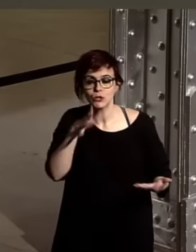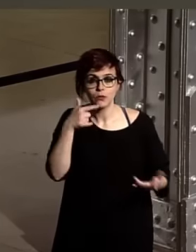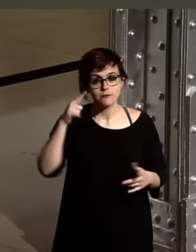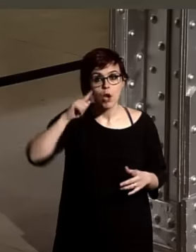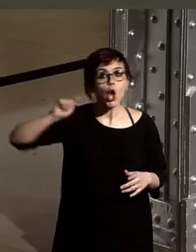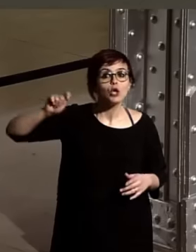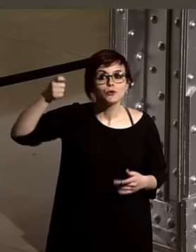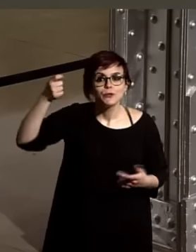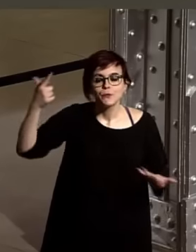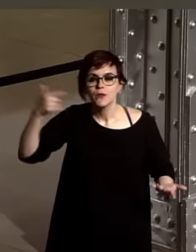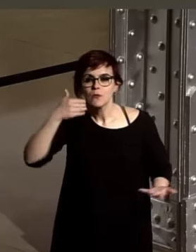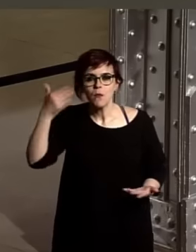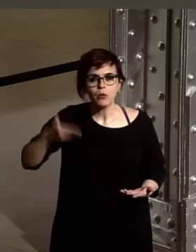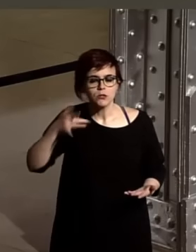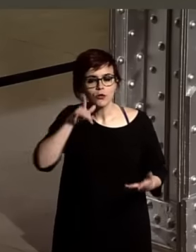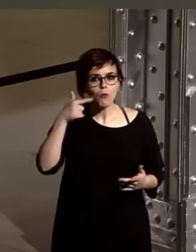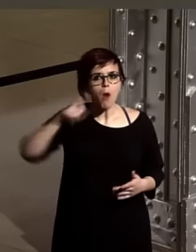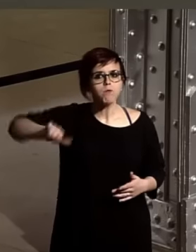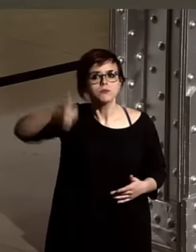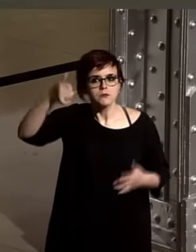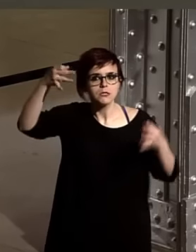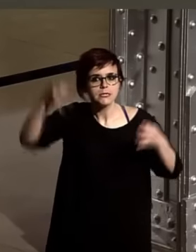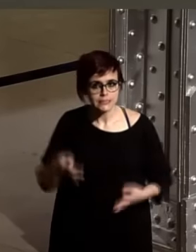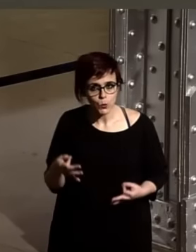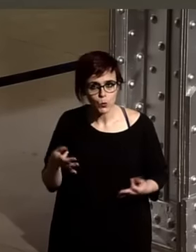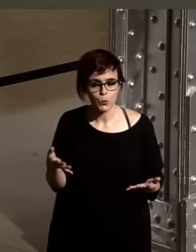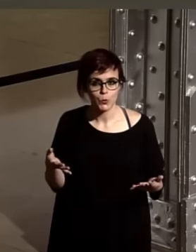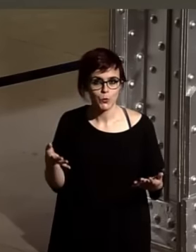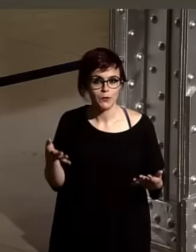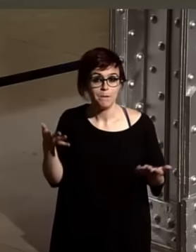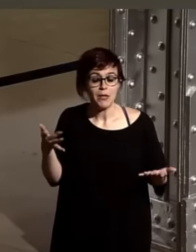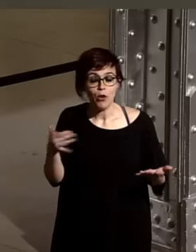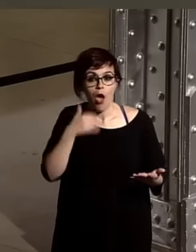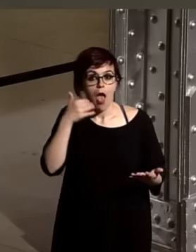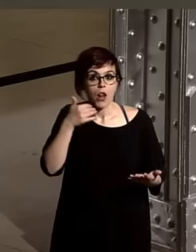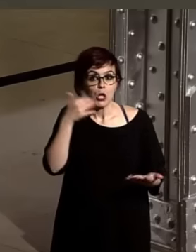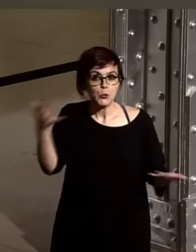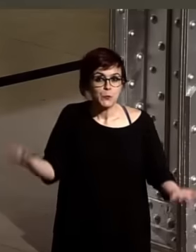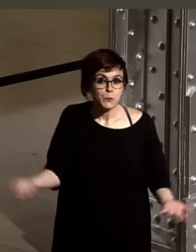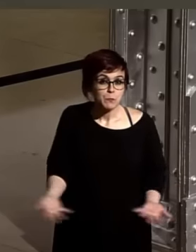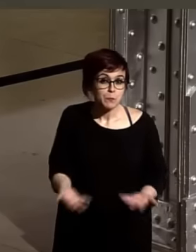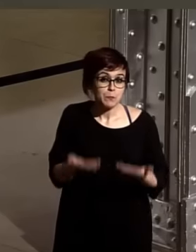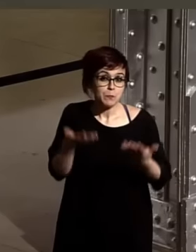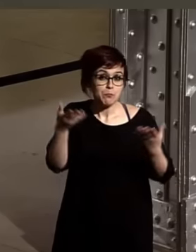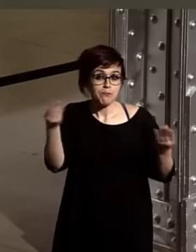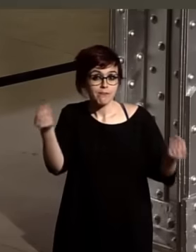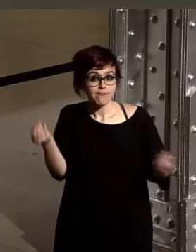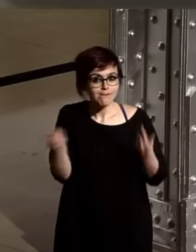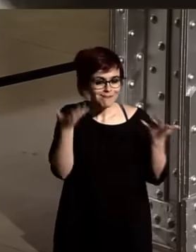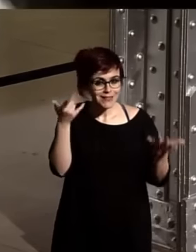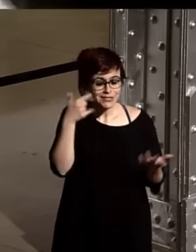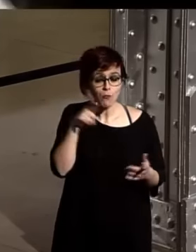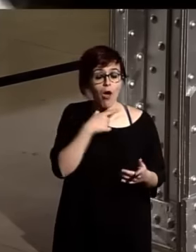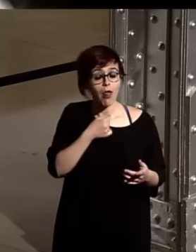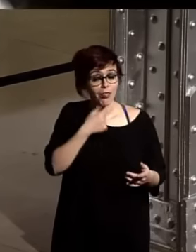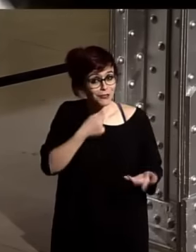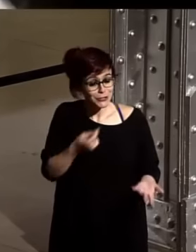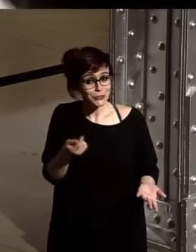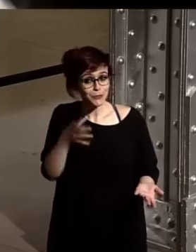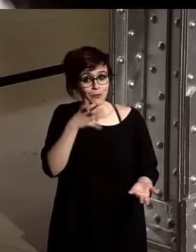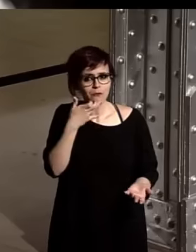el logro es quizás confirmarlo pero es Es que en biología va todo tan además es es gracioso